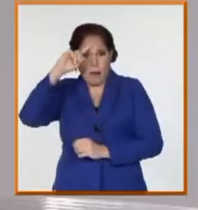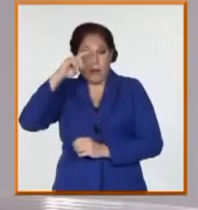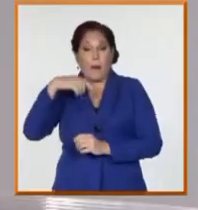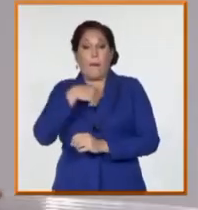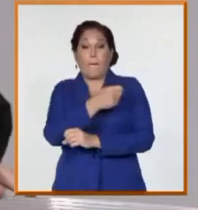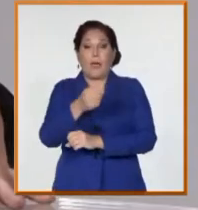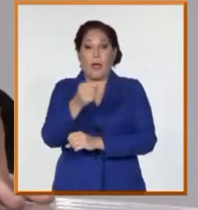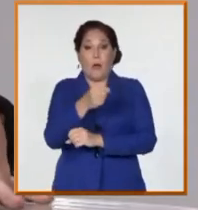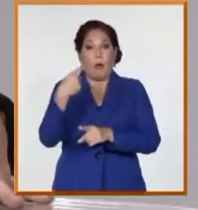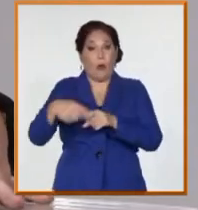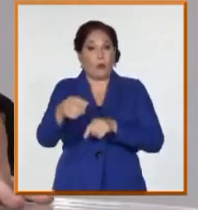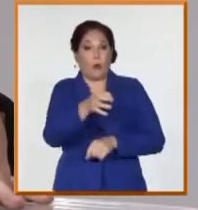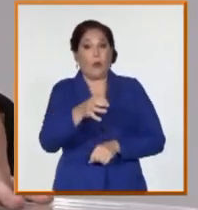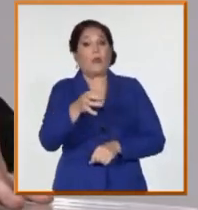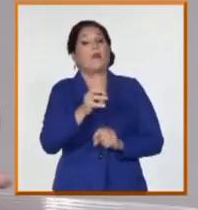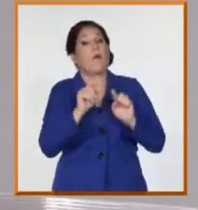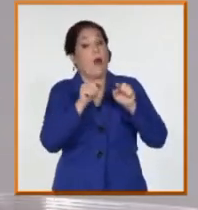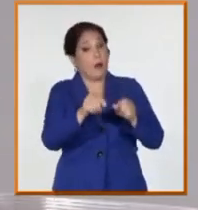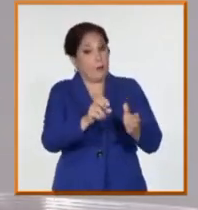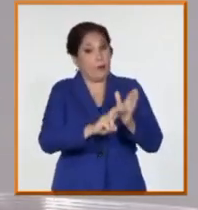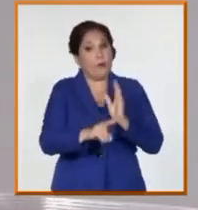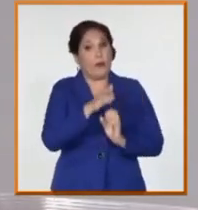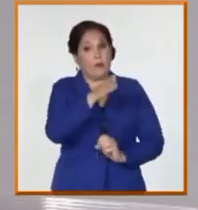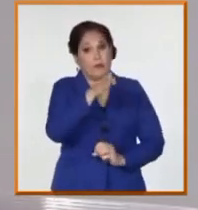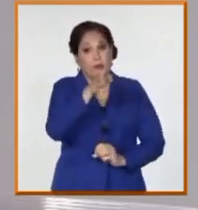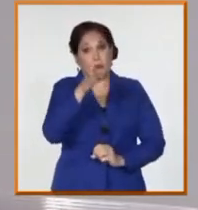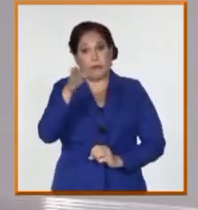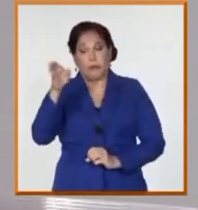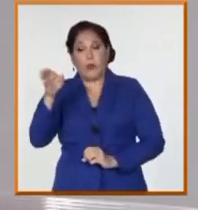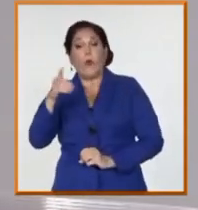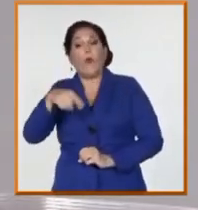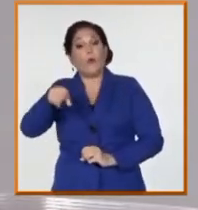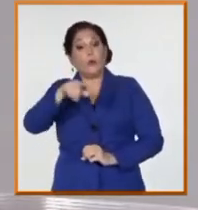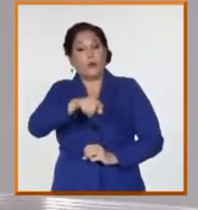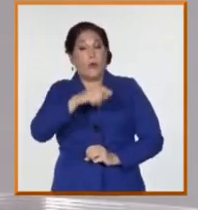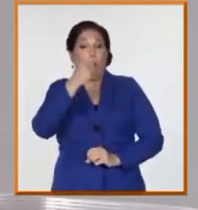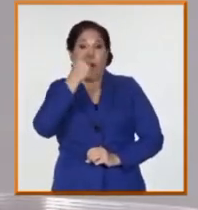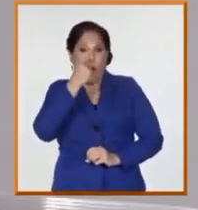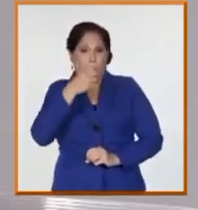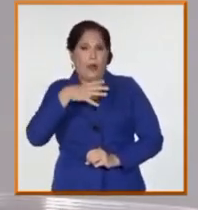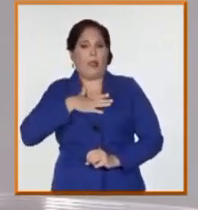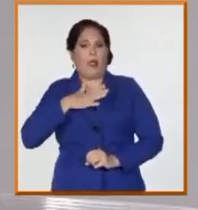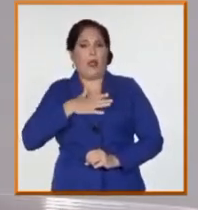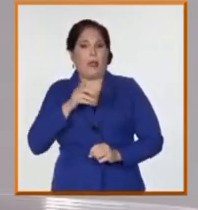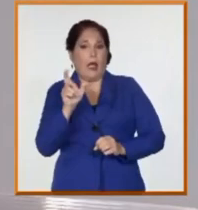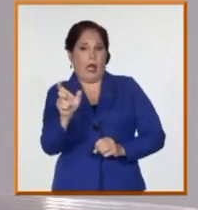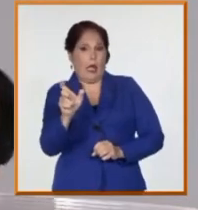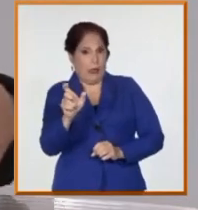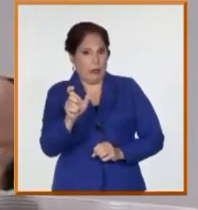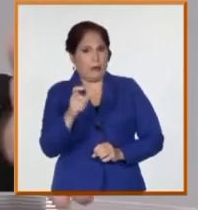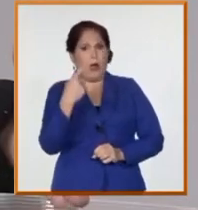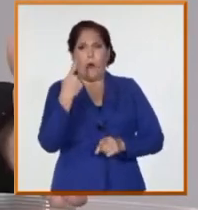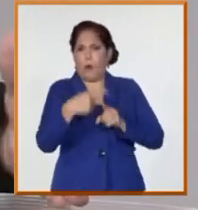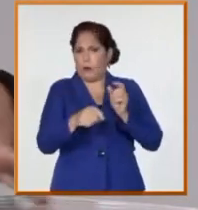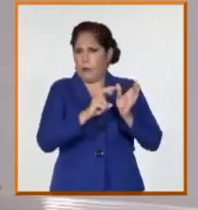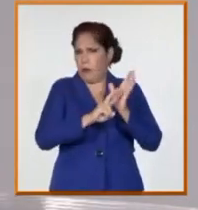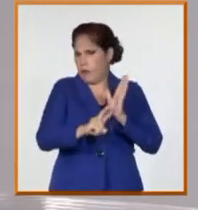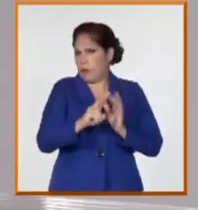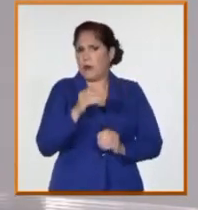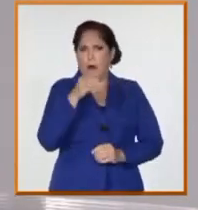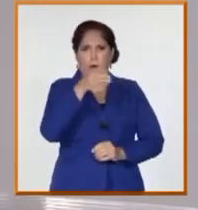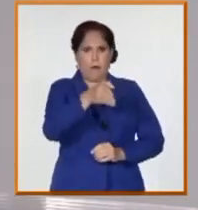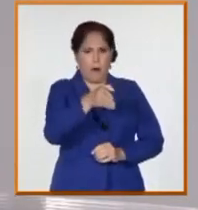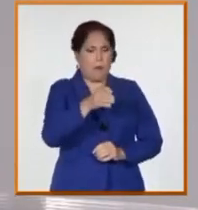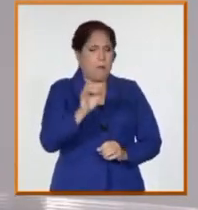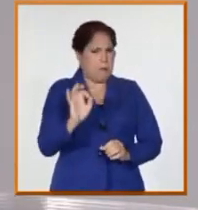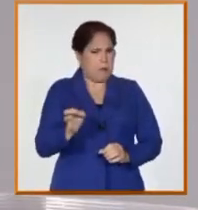no se mueven a otros municipios ni a otras provincias tú tienes que darle derecho al pescador de que cuente con su tarjeta para moverse también cuando tenga necesidad